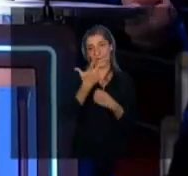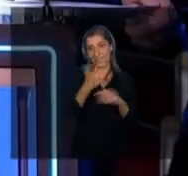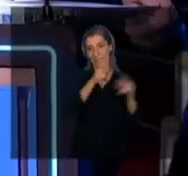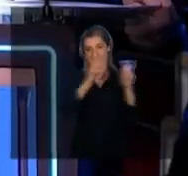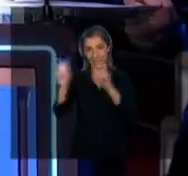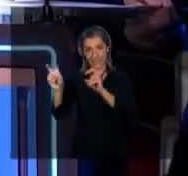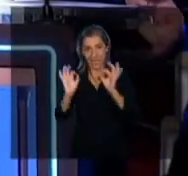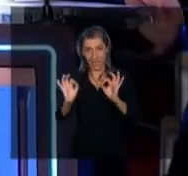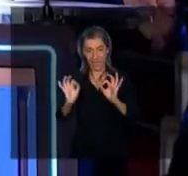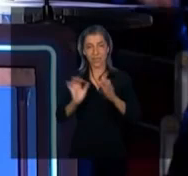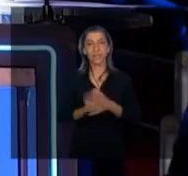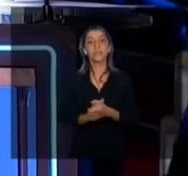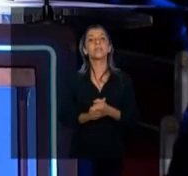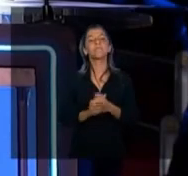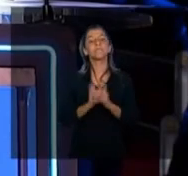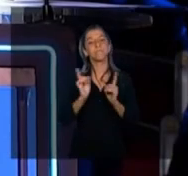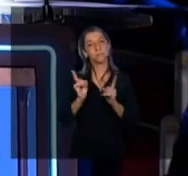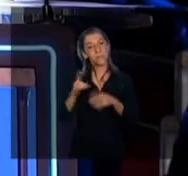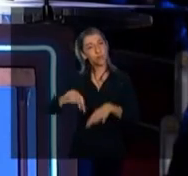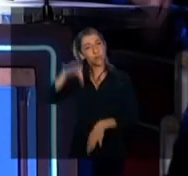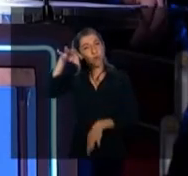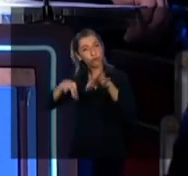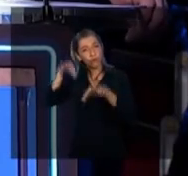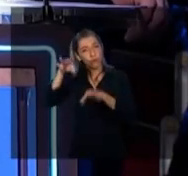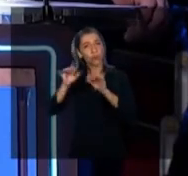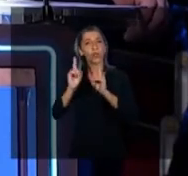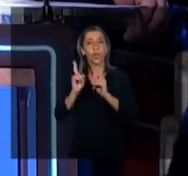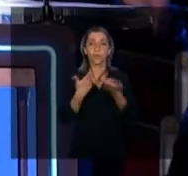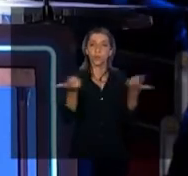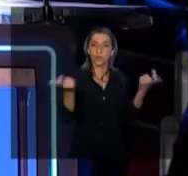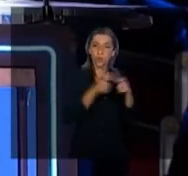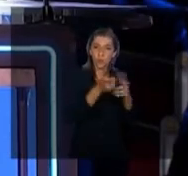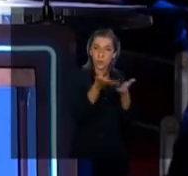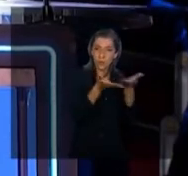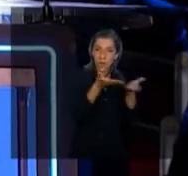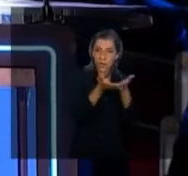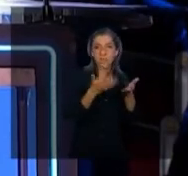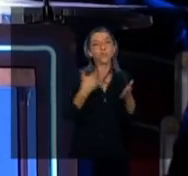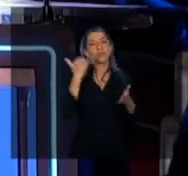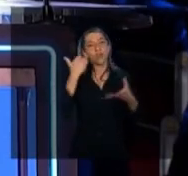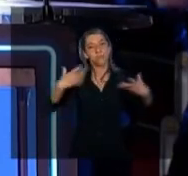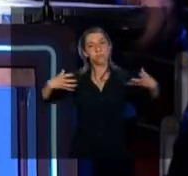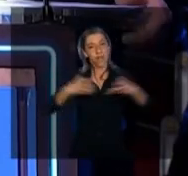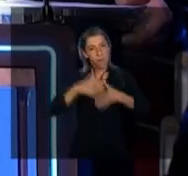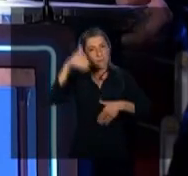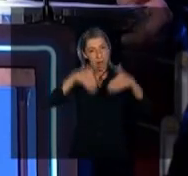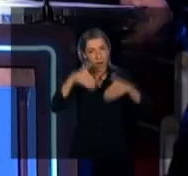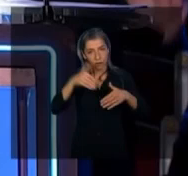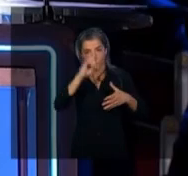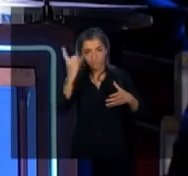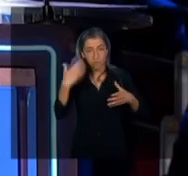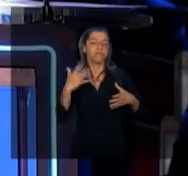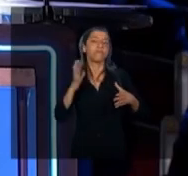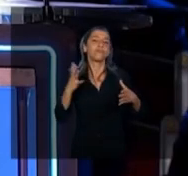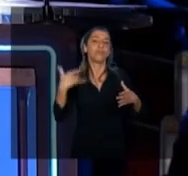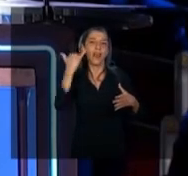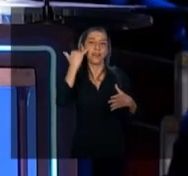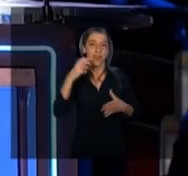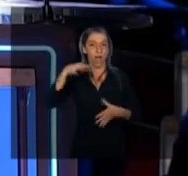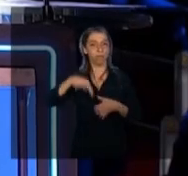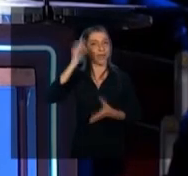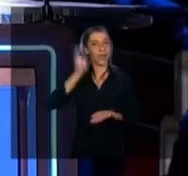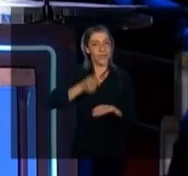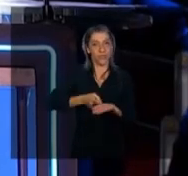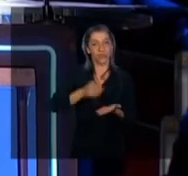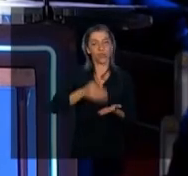tres ejes temáticos y de acuerdo al sorteo a lo propuesto por el comité asesor a lo decidido por la cámara y a lo decidido por los candidatos vamos al segundo